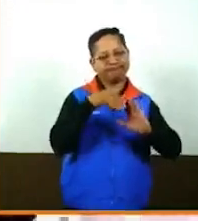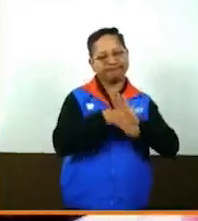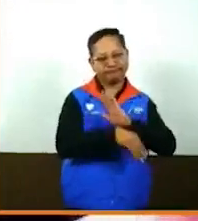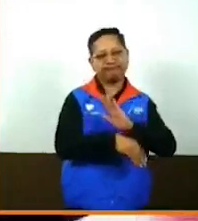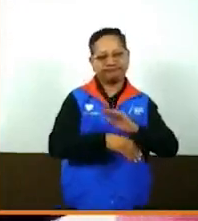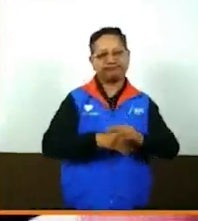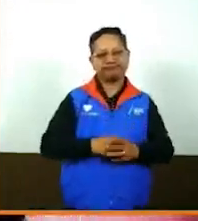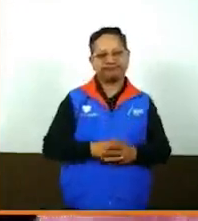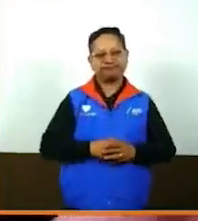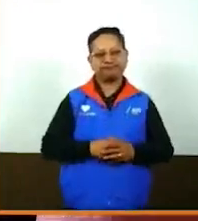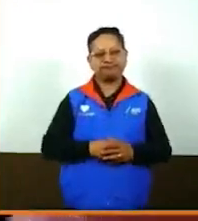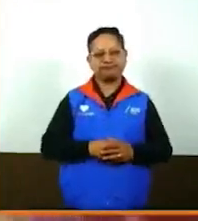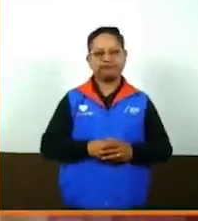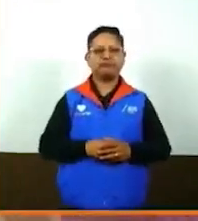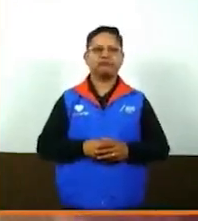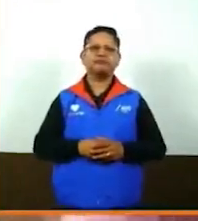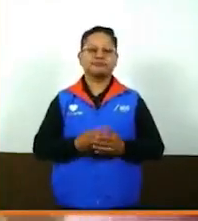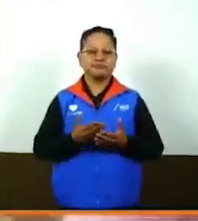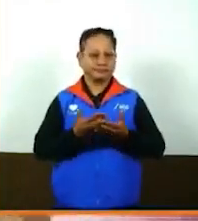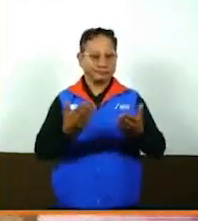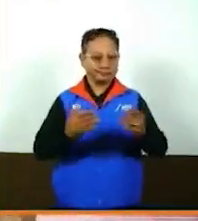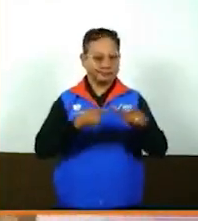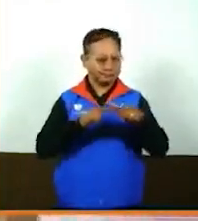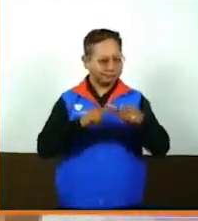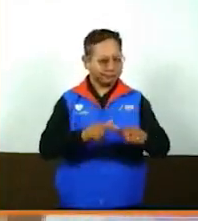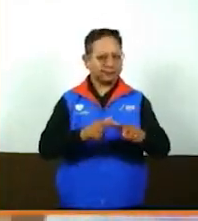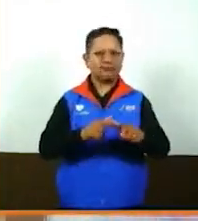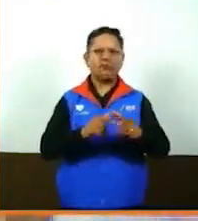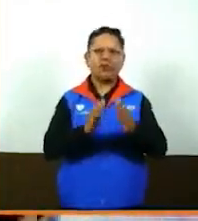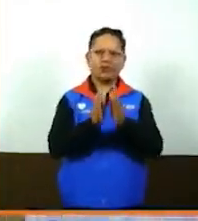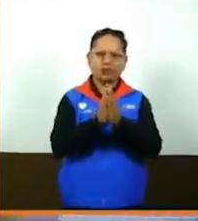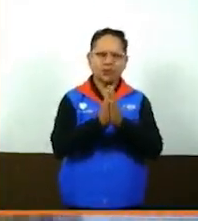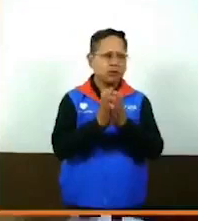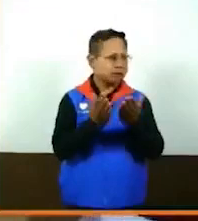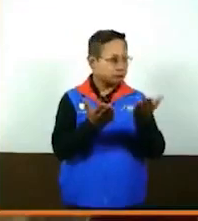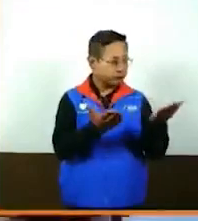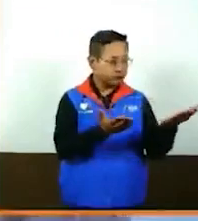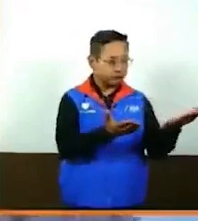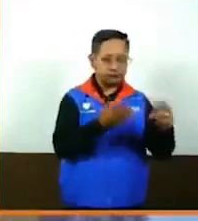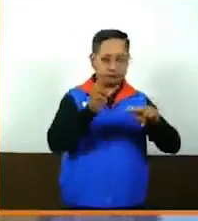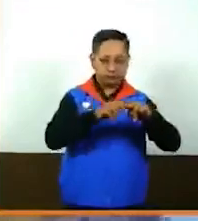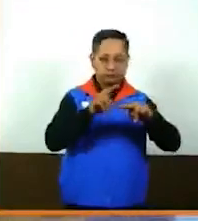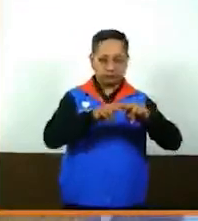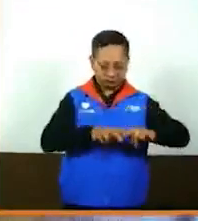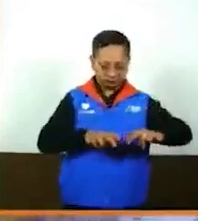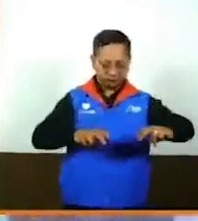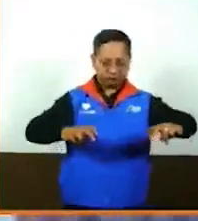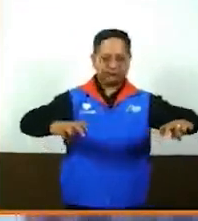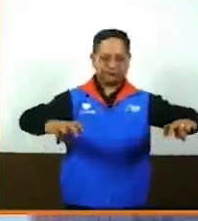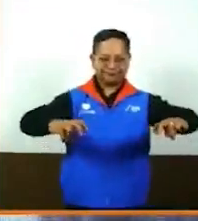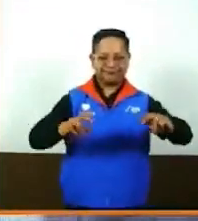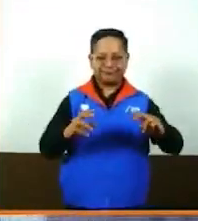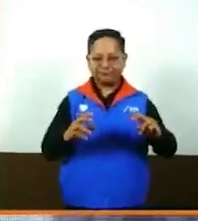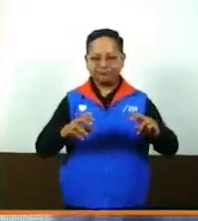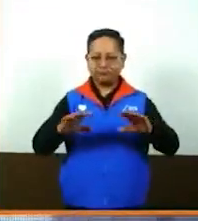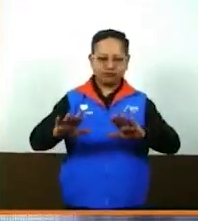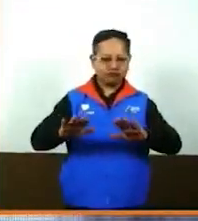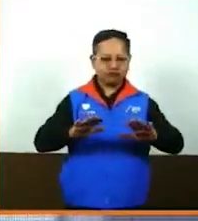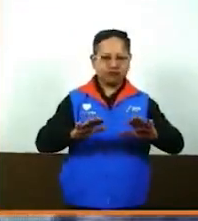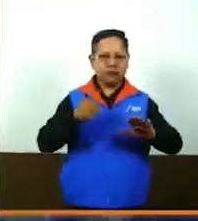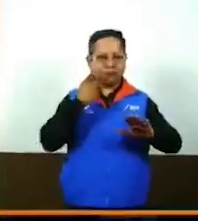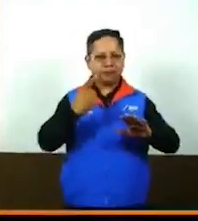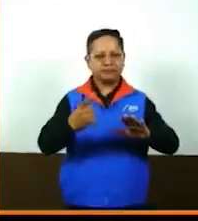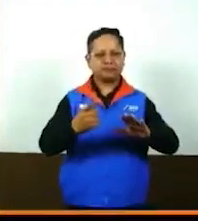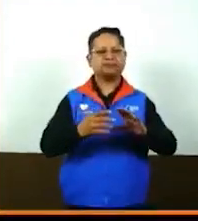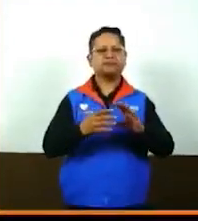Bye. Exacto. Bueno, vamos a continuar y para ello invitamos a que pasen nuestros panelistas, por favor. En lo que se acomodan aquí, les